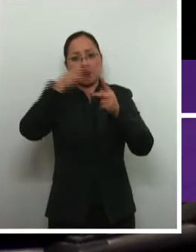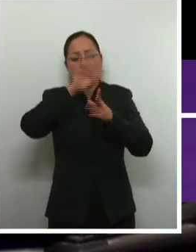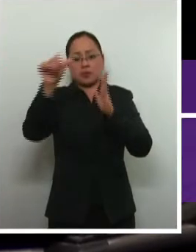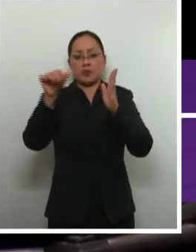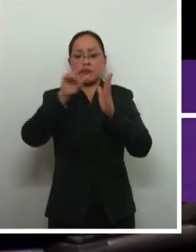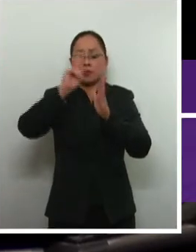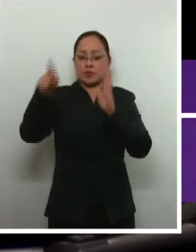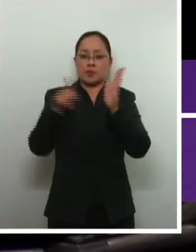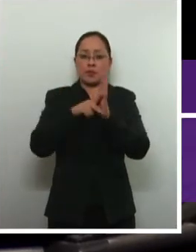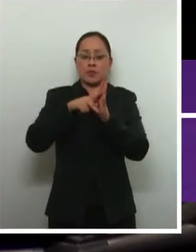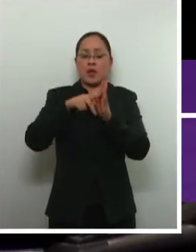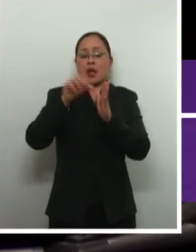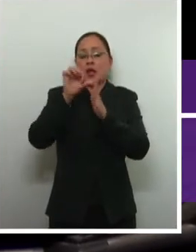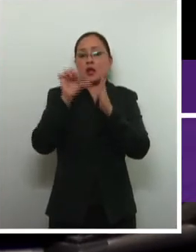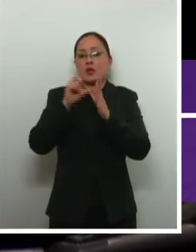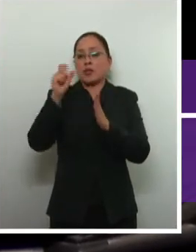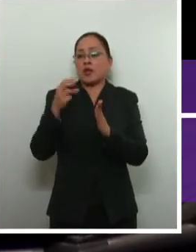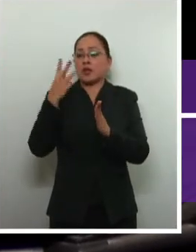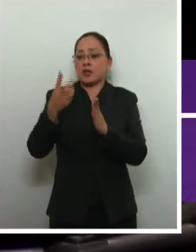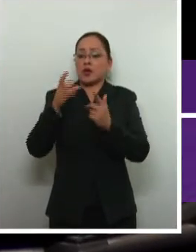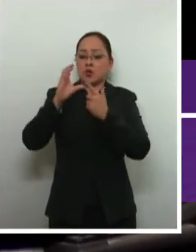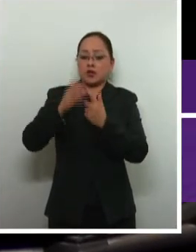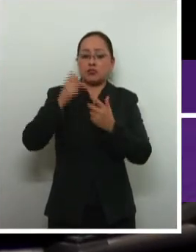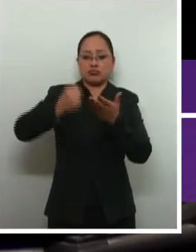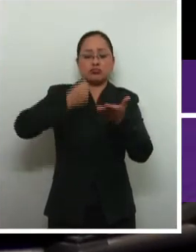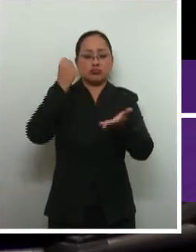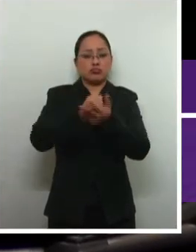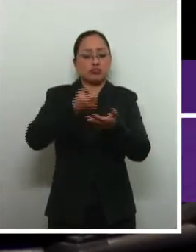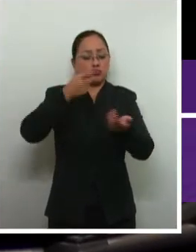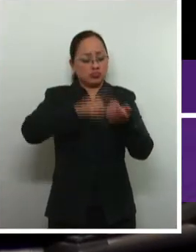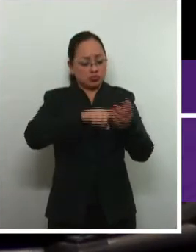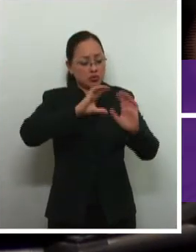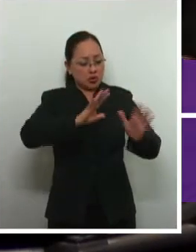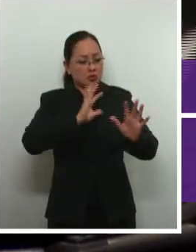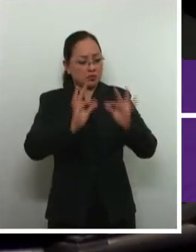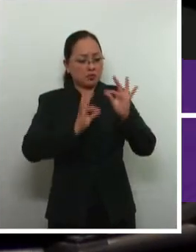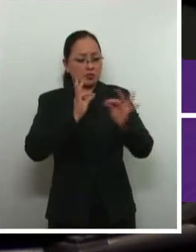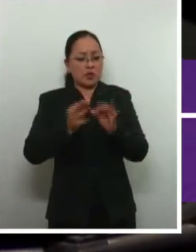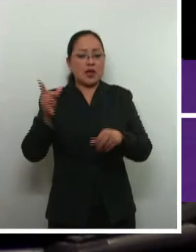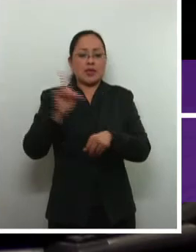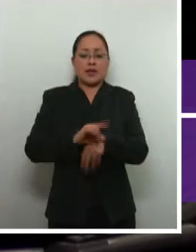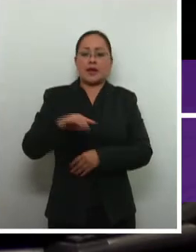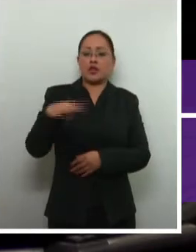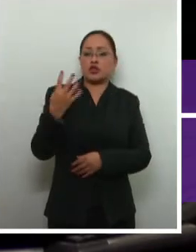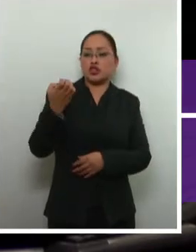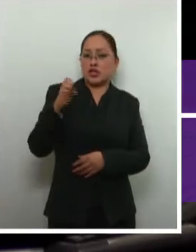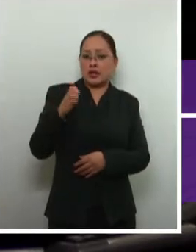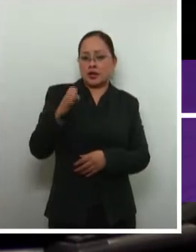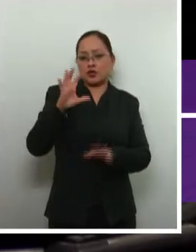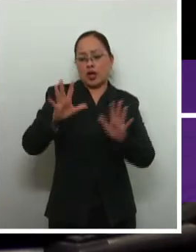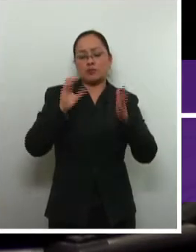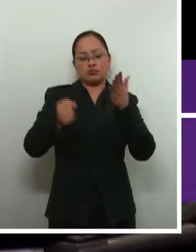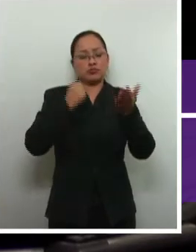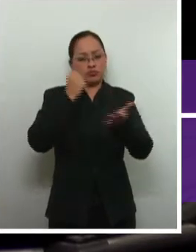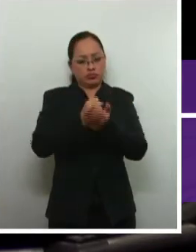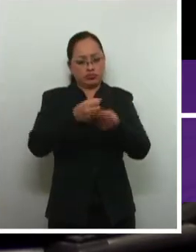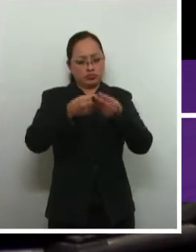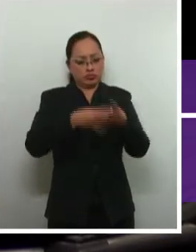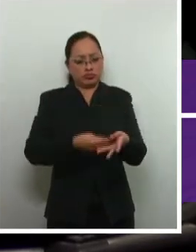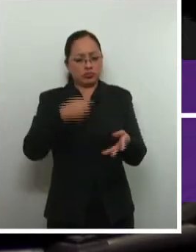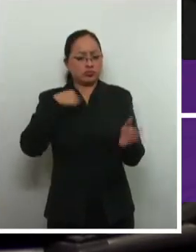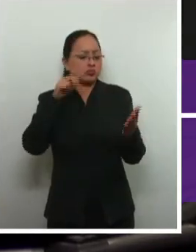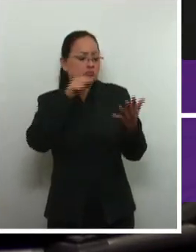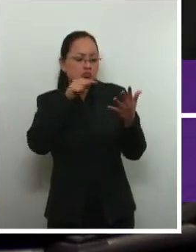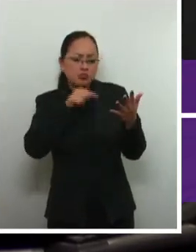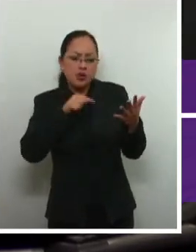artículo 23, aprobada por la Comisión de Desarrollo el 14 de enero, van a